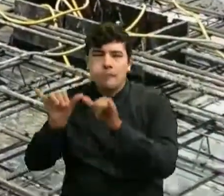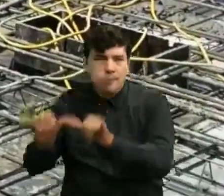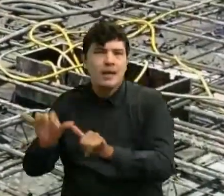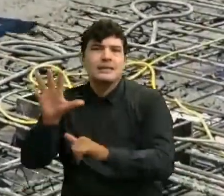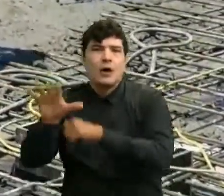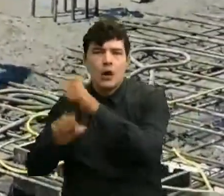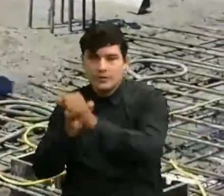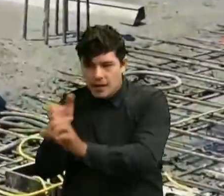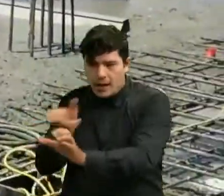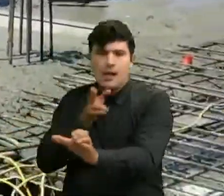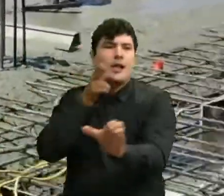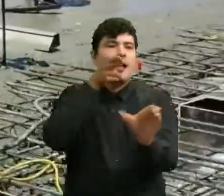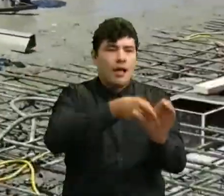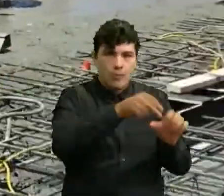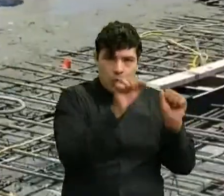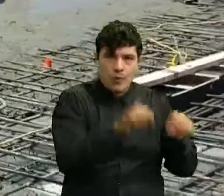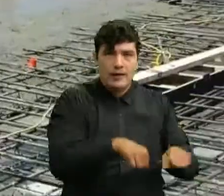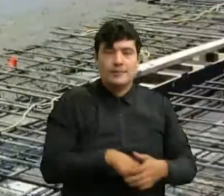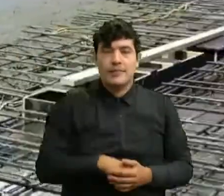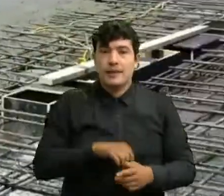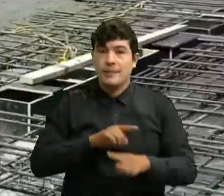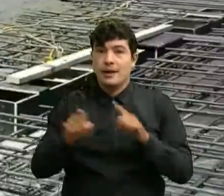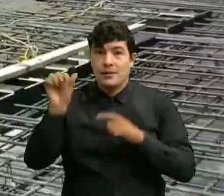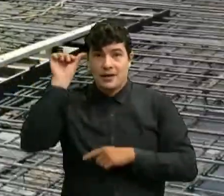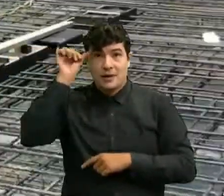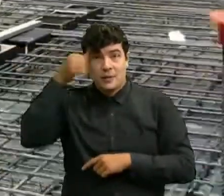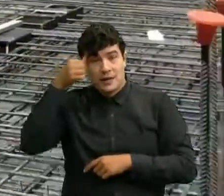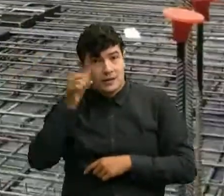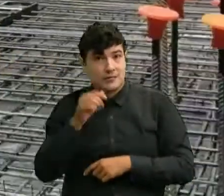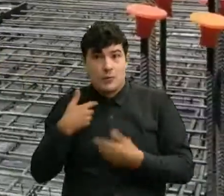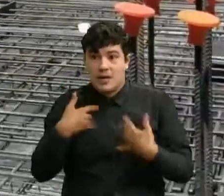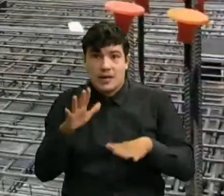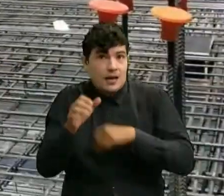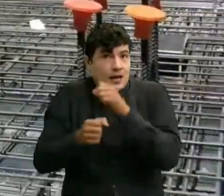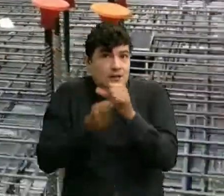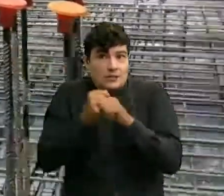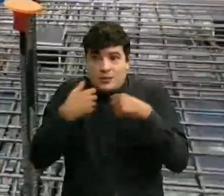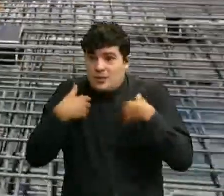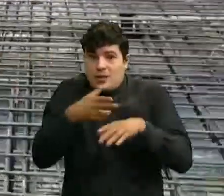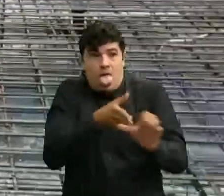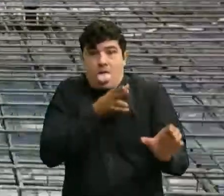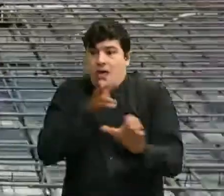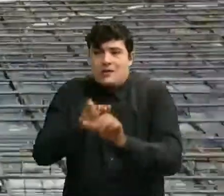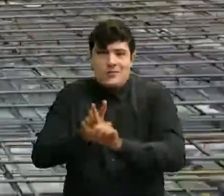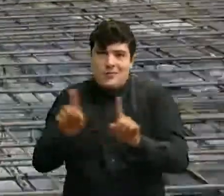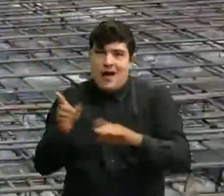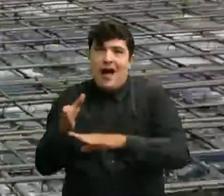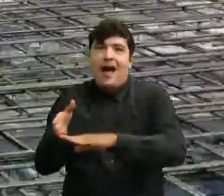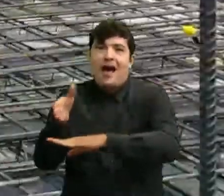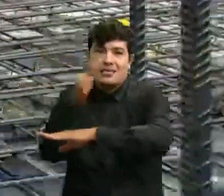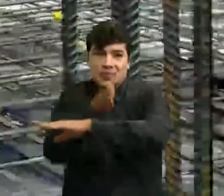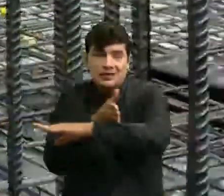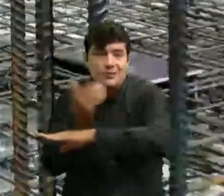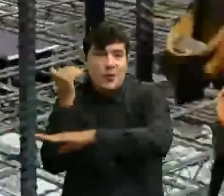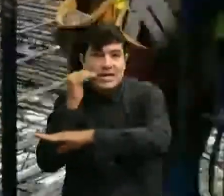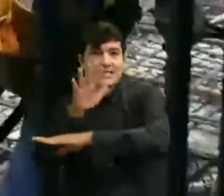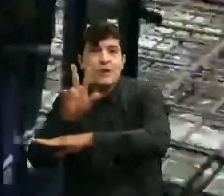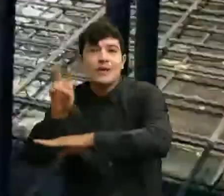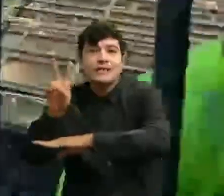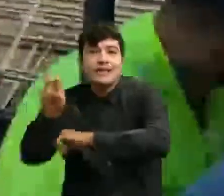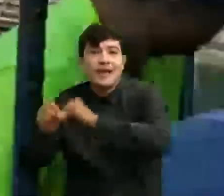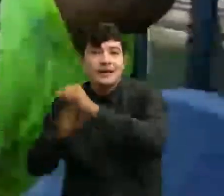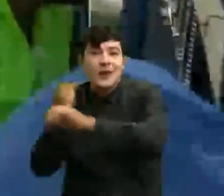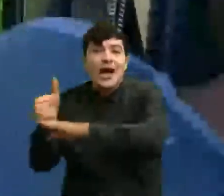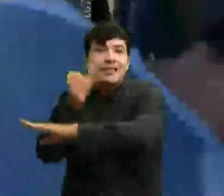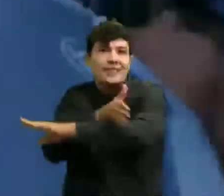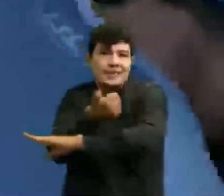años, los hombres antes de cumplir los 52 años. Superada esta edad, la persona ya